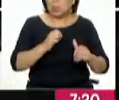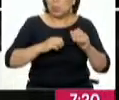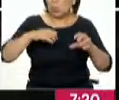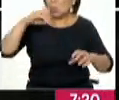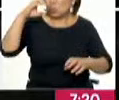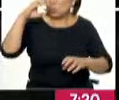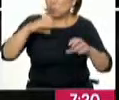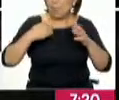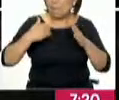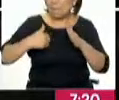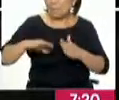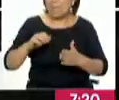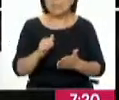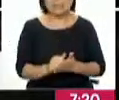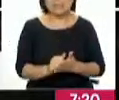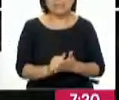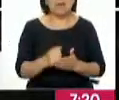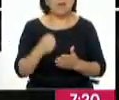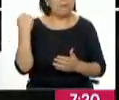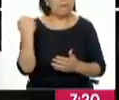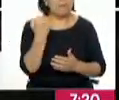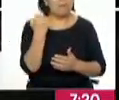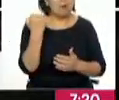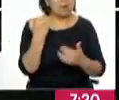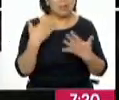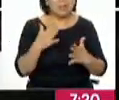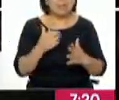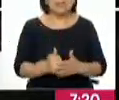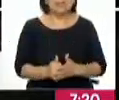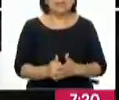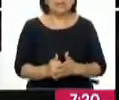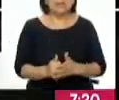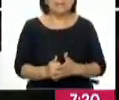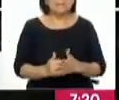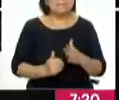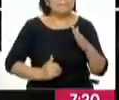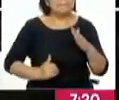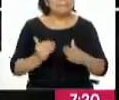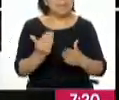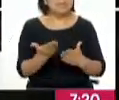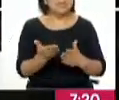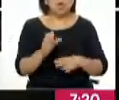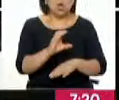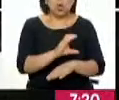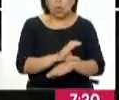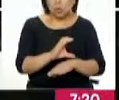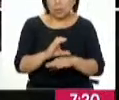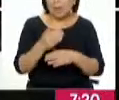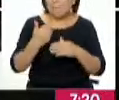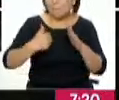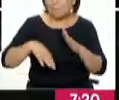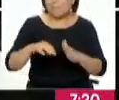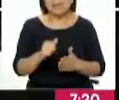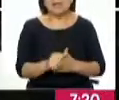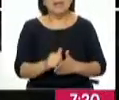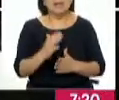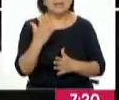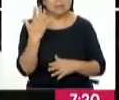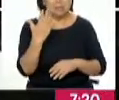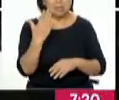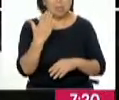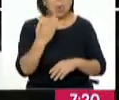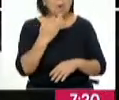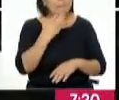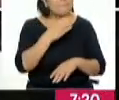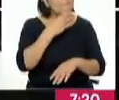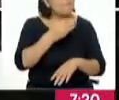la situación climática tan fuerte que vive el país, siendo obviamente las zonas costaneras, las 5 provincias de la costa,